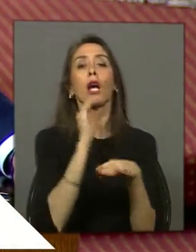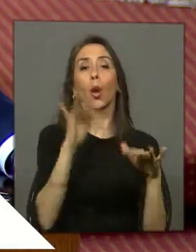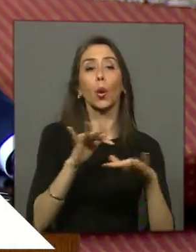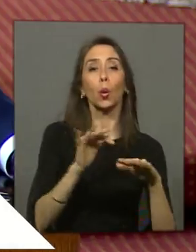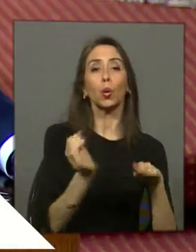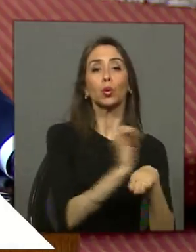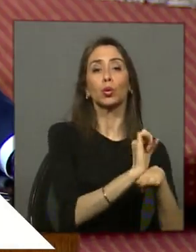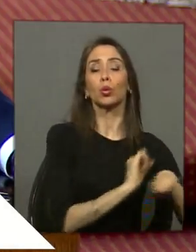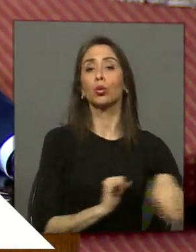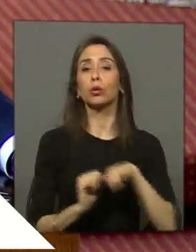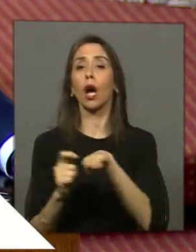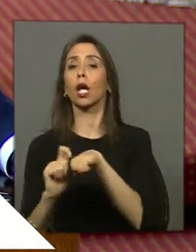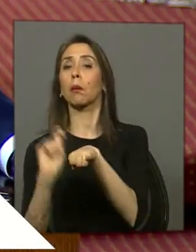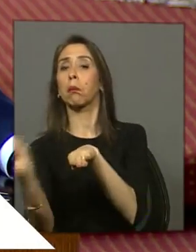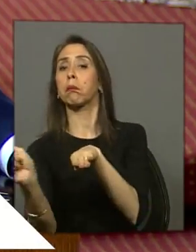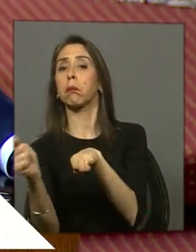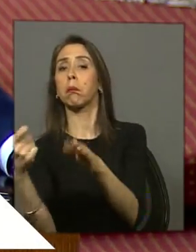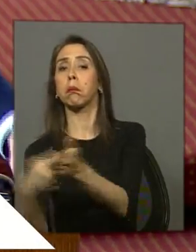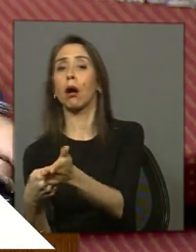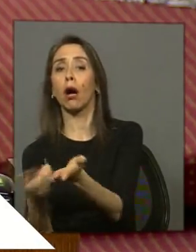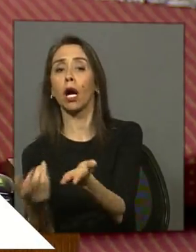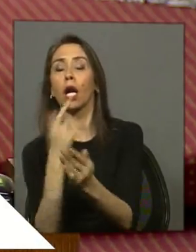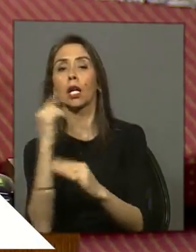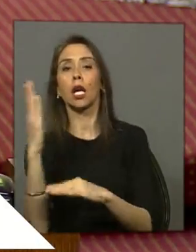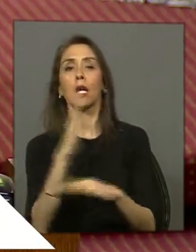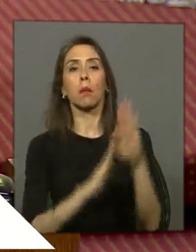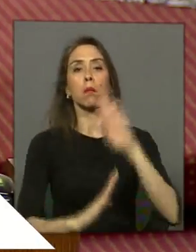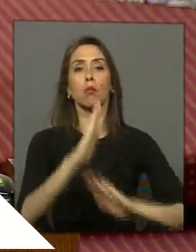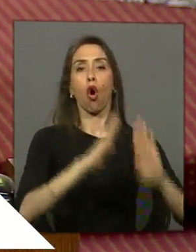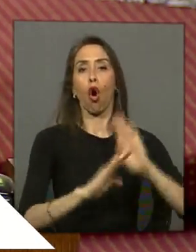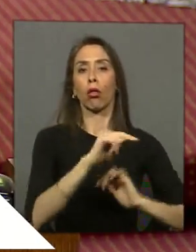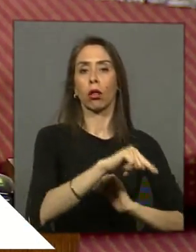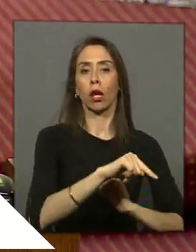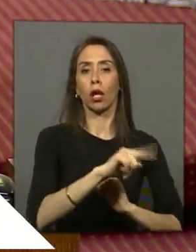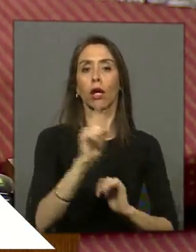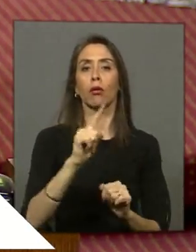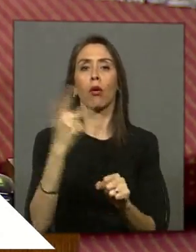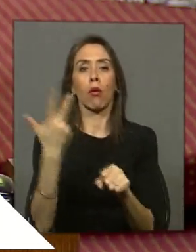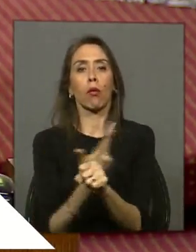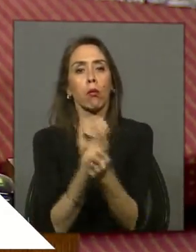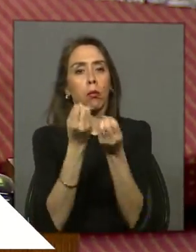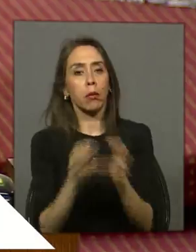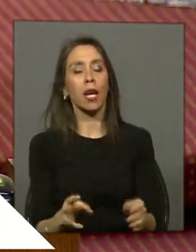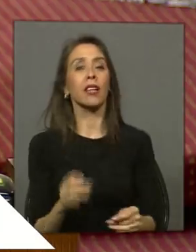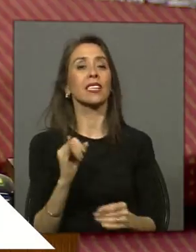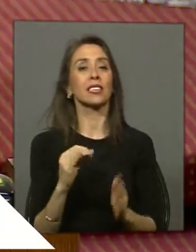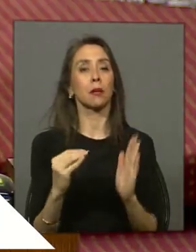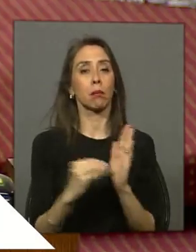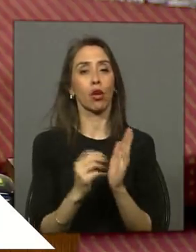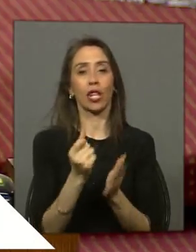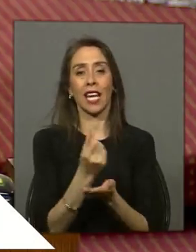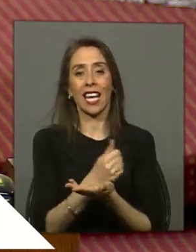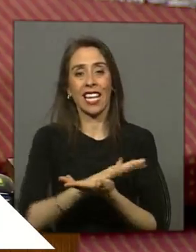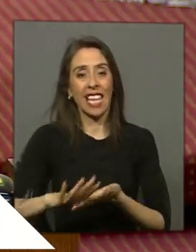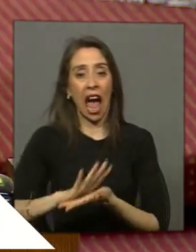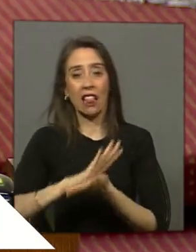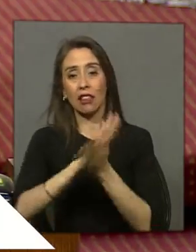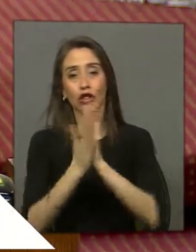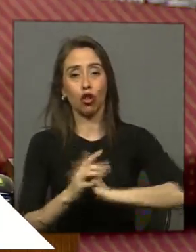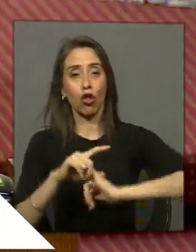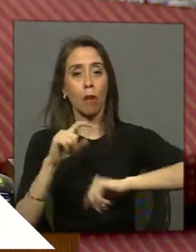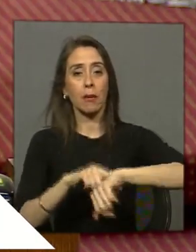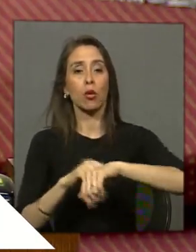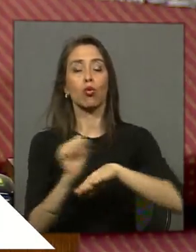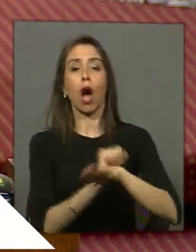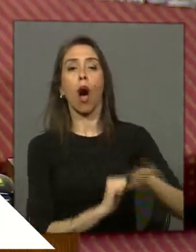cuentas son a quienes se pretende proteger y no perjudicar más ya que una gratuidad total impuesta por ley necesariamente